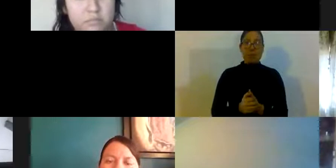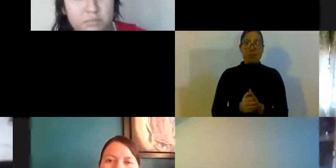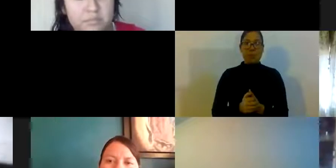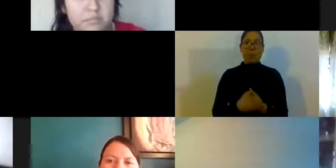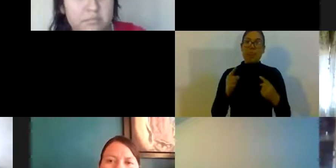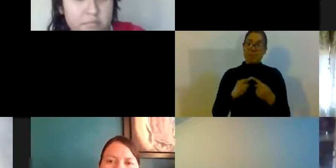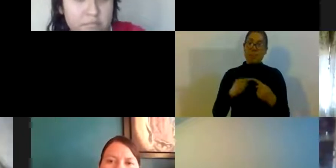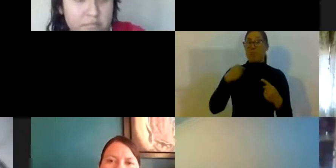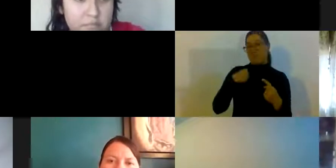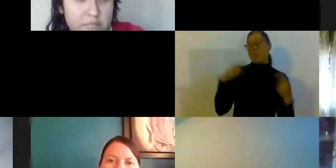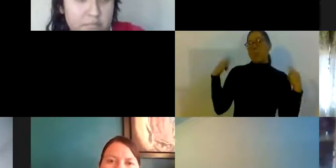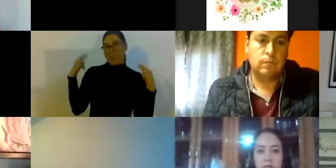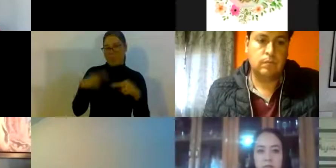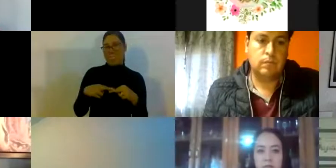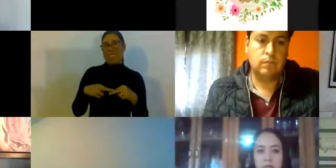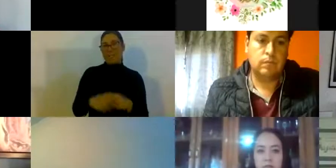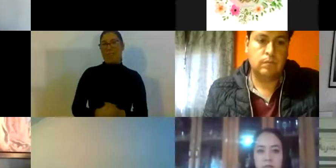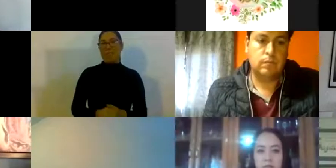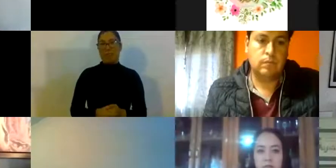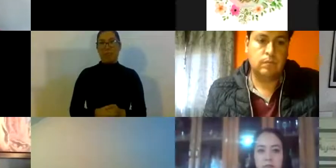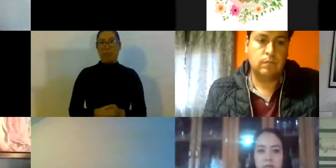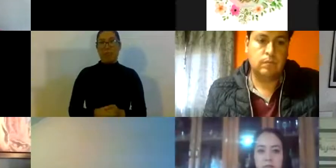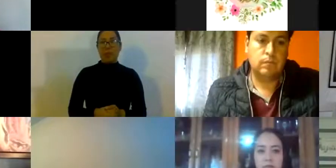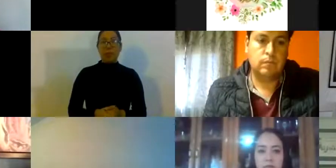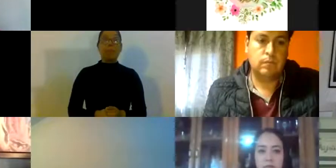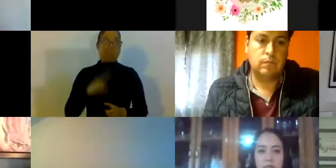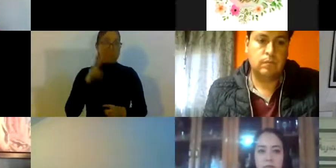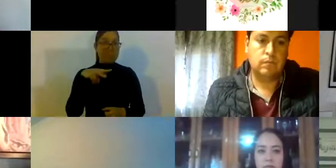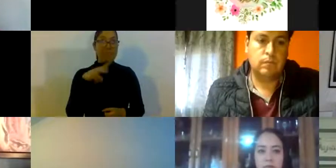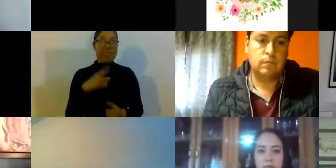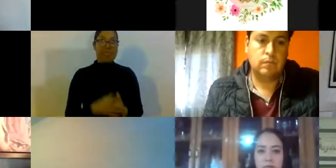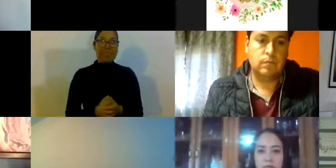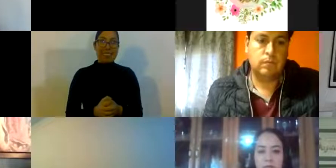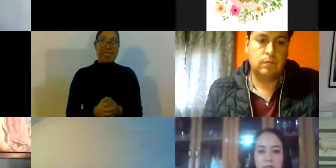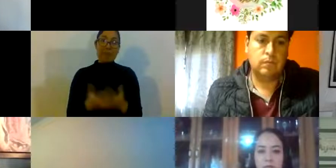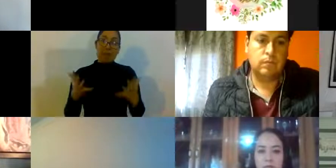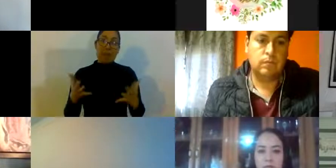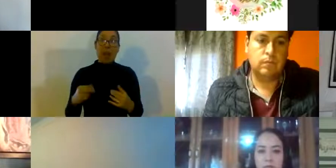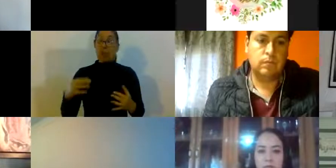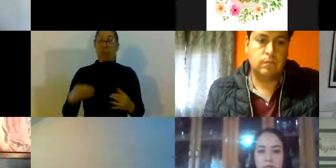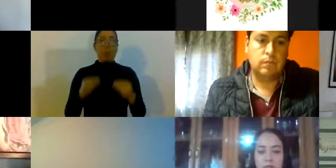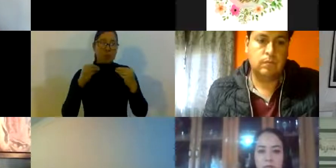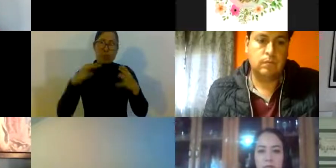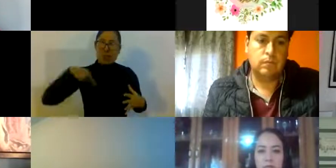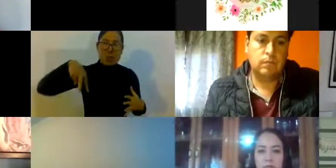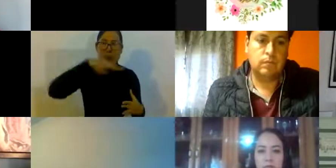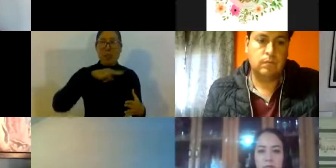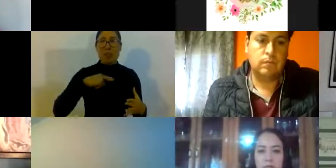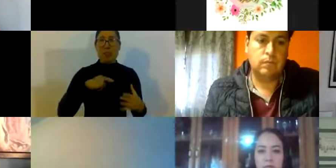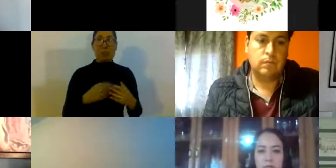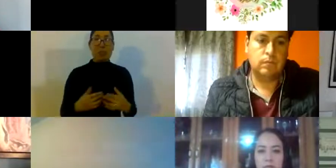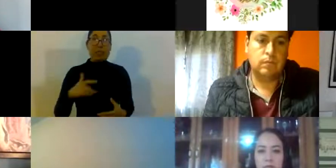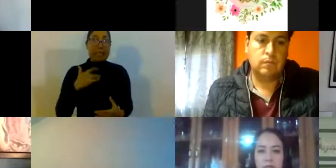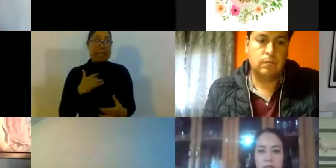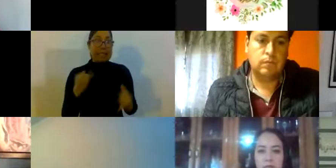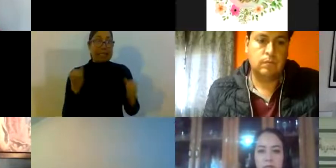Susi. Cierto, sí, a lo mejor muchos de nosotros, de los que estamos aquí, podemos identificarnos como esa maestra, y no por ser